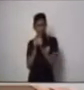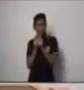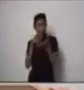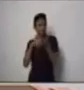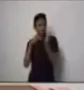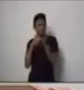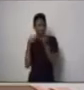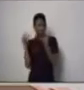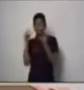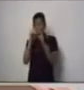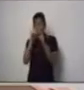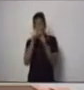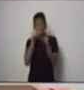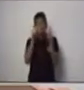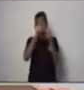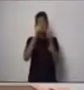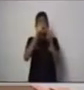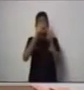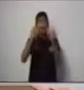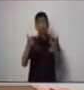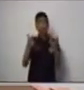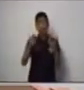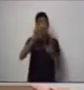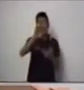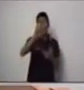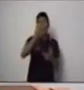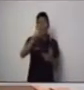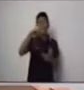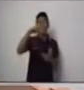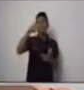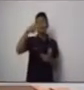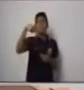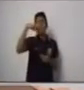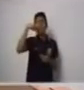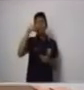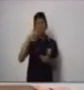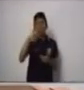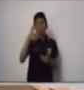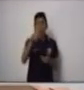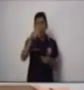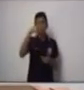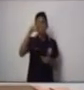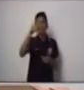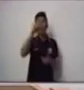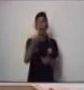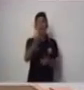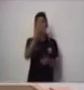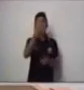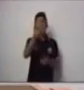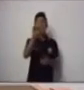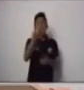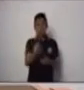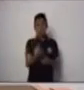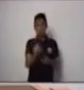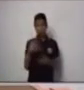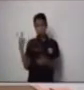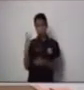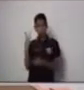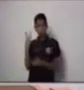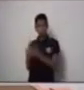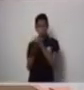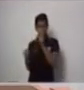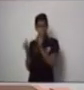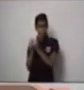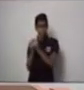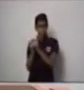juntas forman la palabra espantapájaros. Excelente. Excelente.